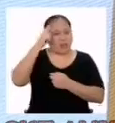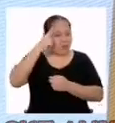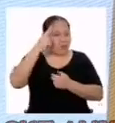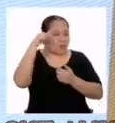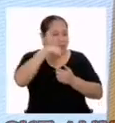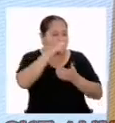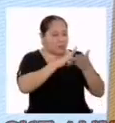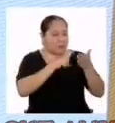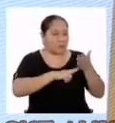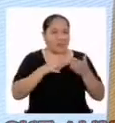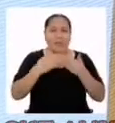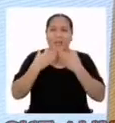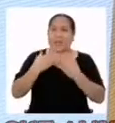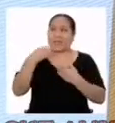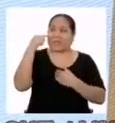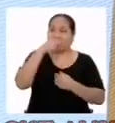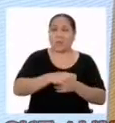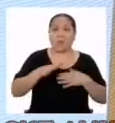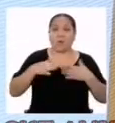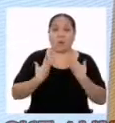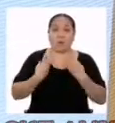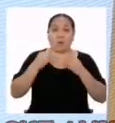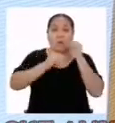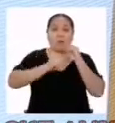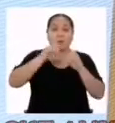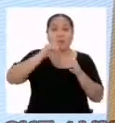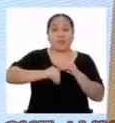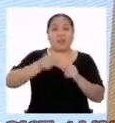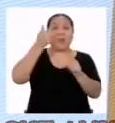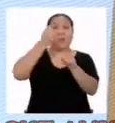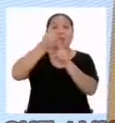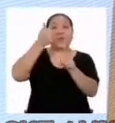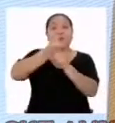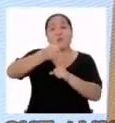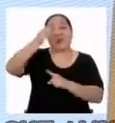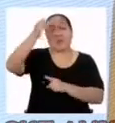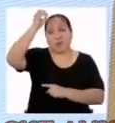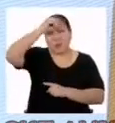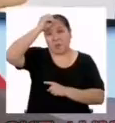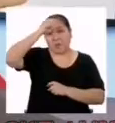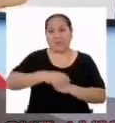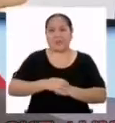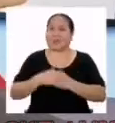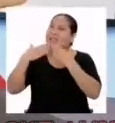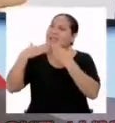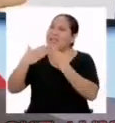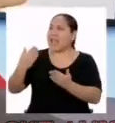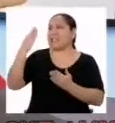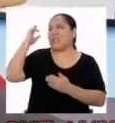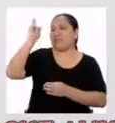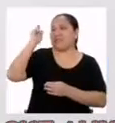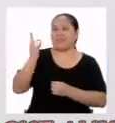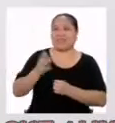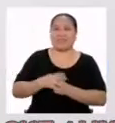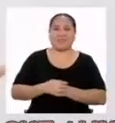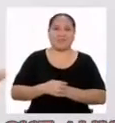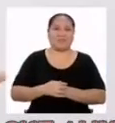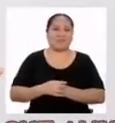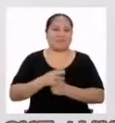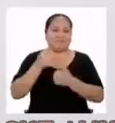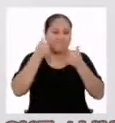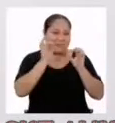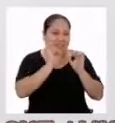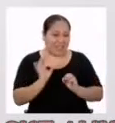y gracias a ello hemos podido formar nuestra propia opinión. Muchas gracias, profesora. De